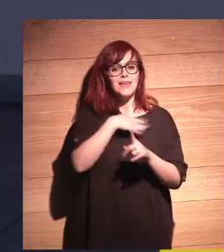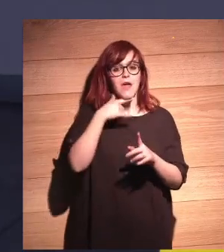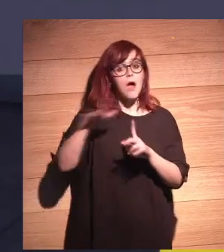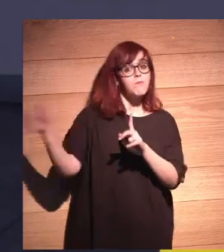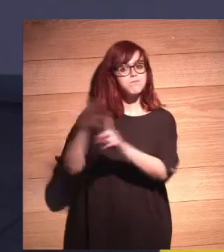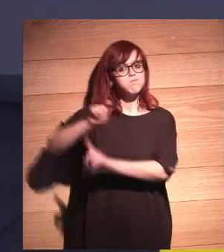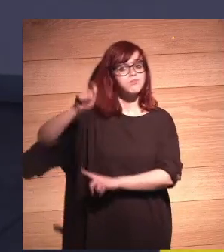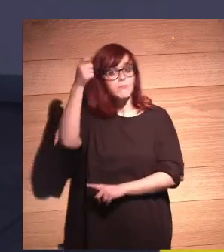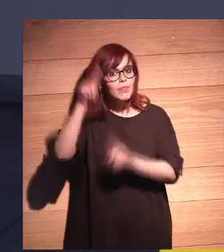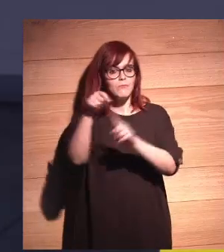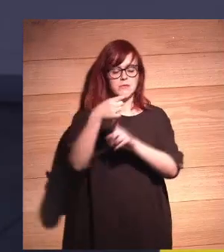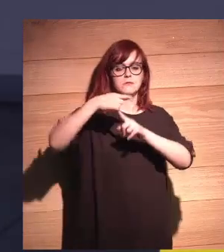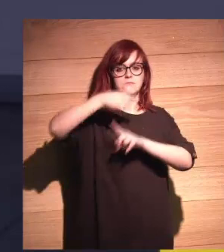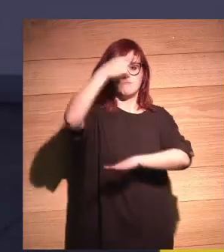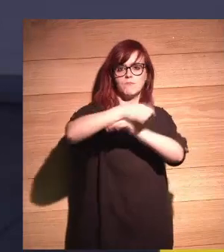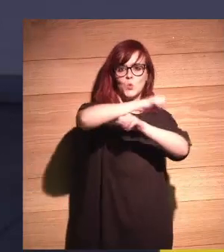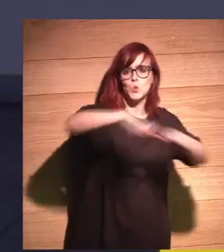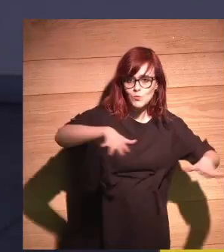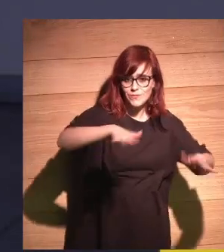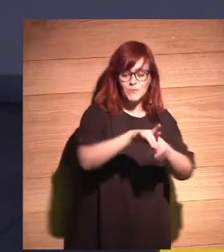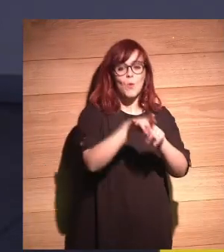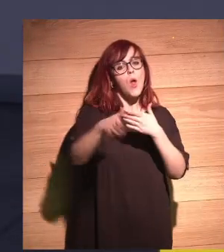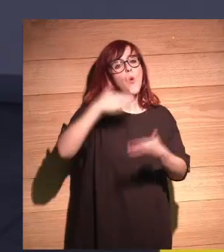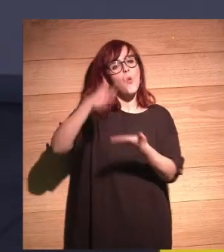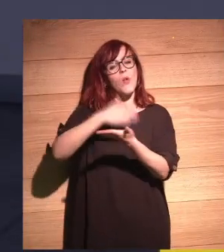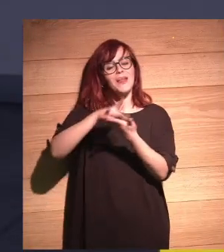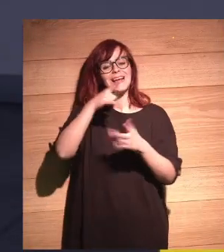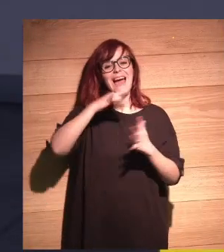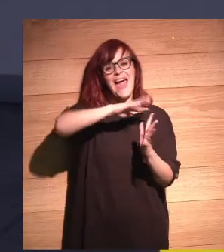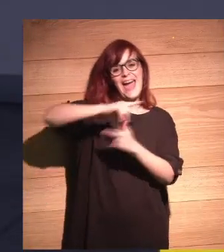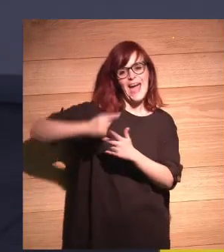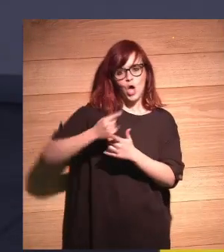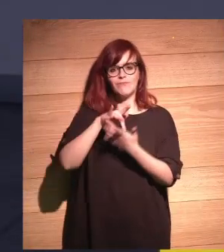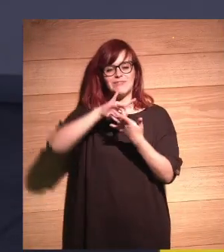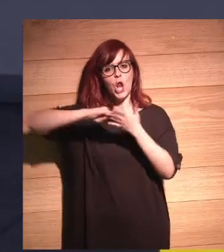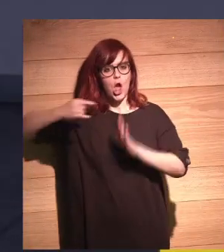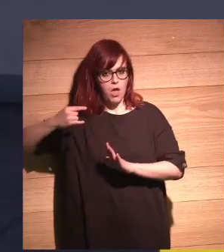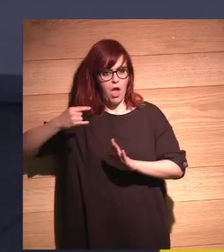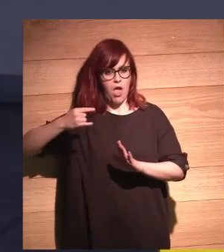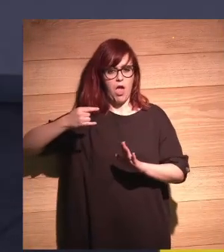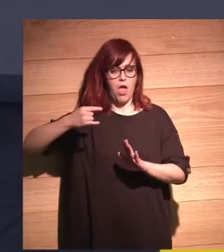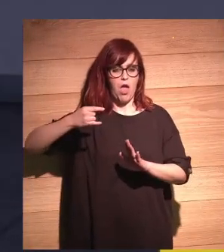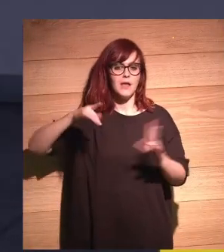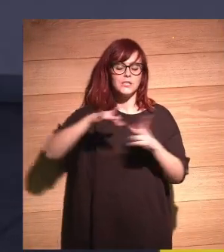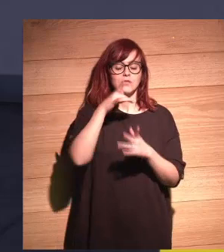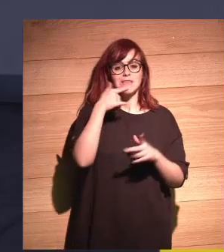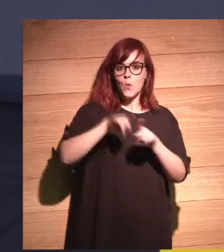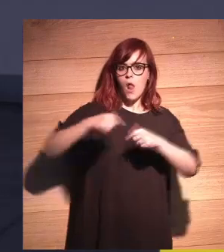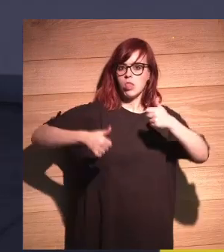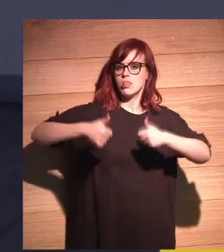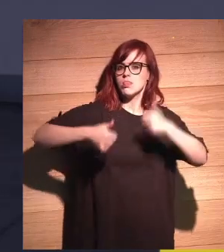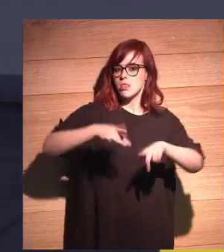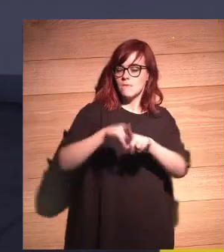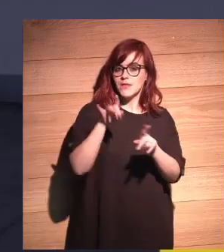a los demás. Es, como decimos en este cuaderno dedicado a geotecnología, es una carrera